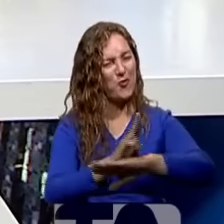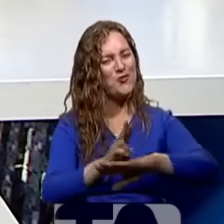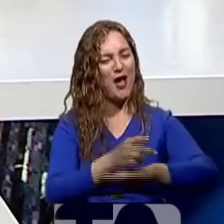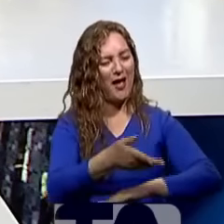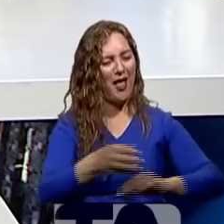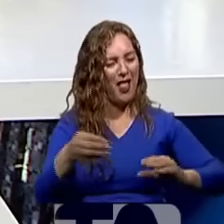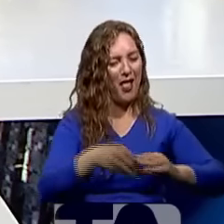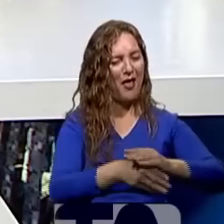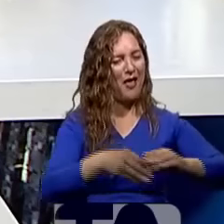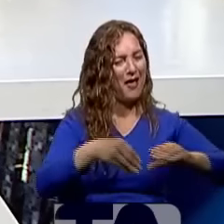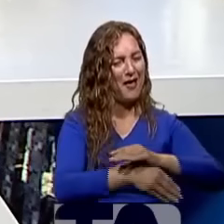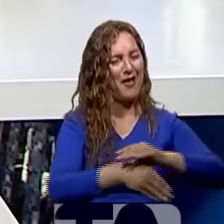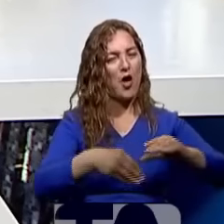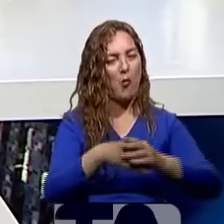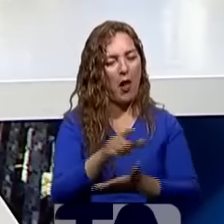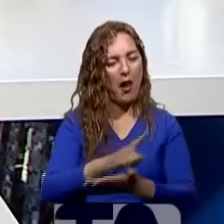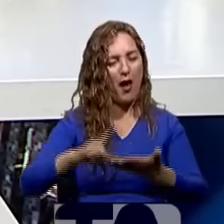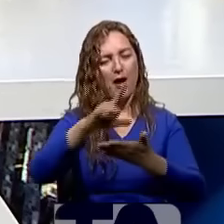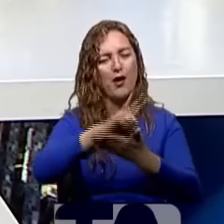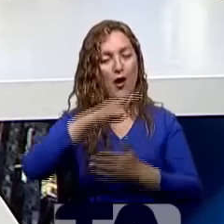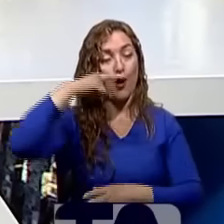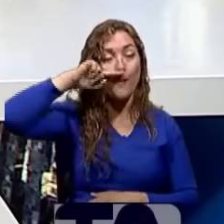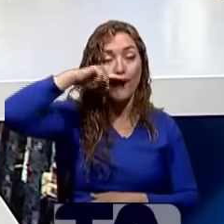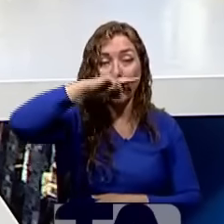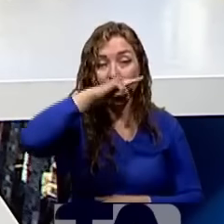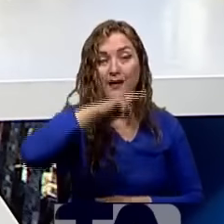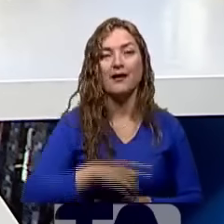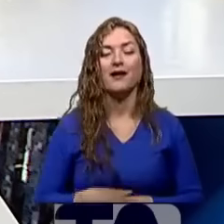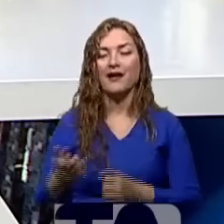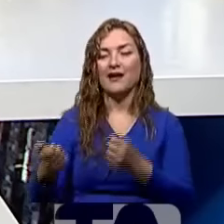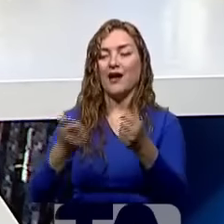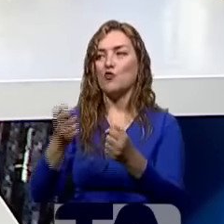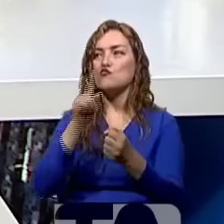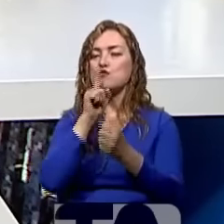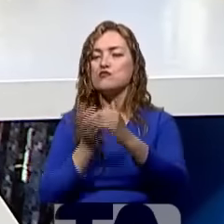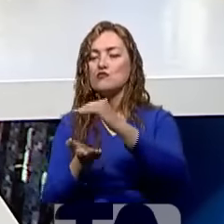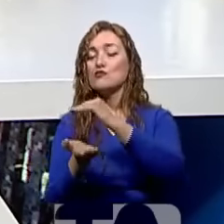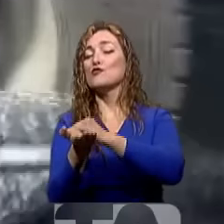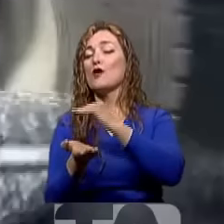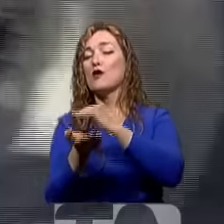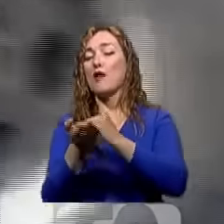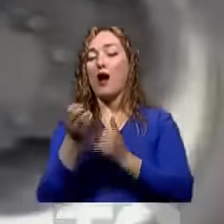es, y más de 1/2 tonelada de cocaína se incautó en carros modificados en Tulcán.